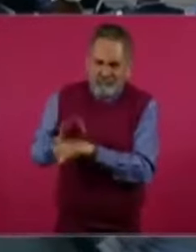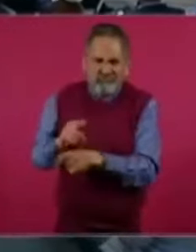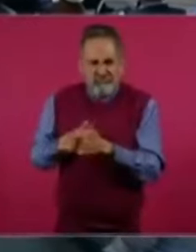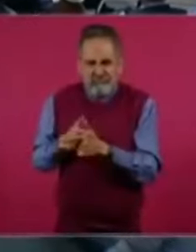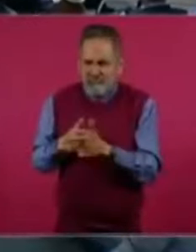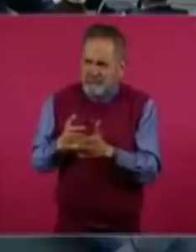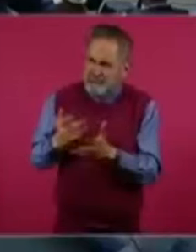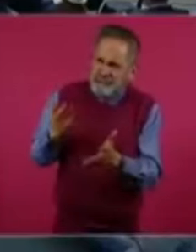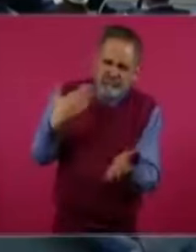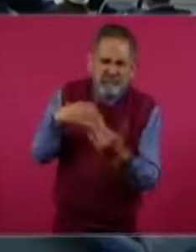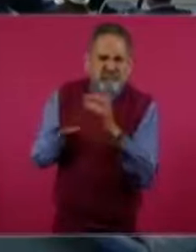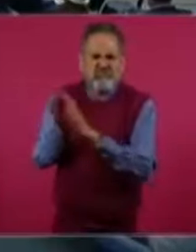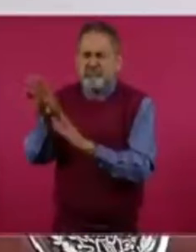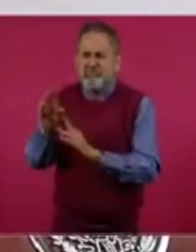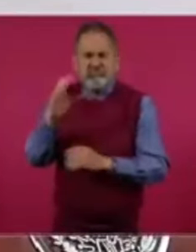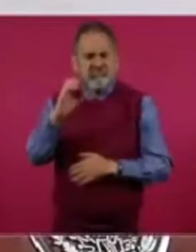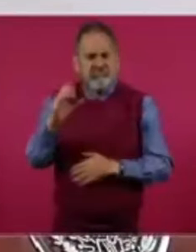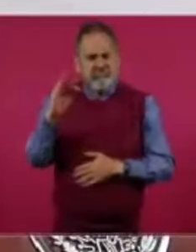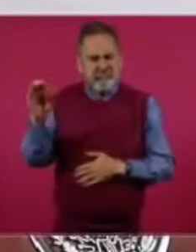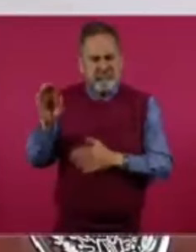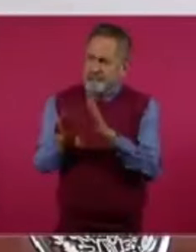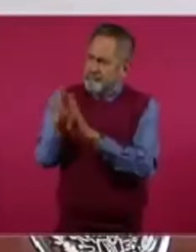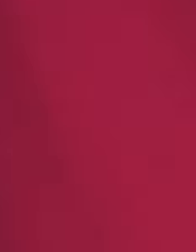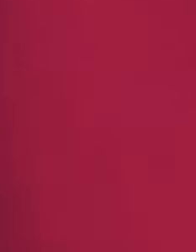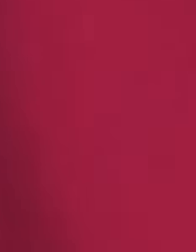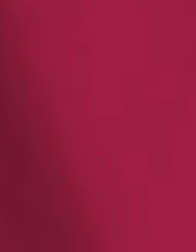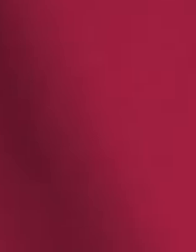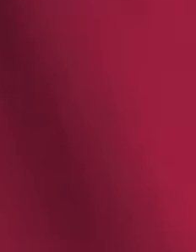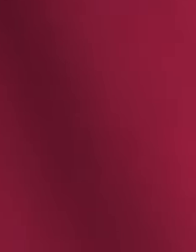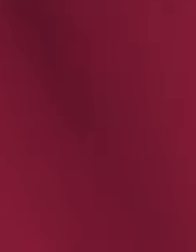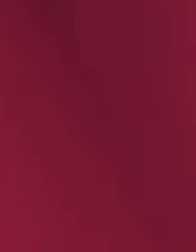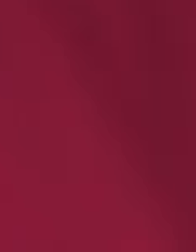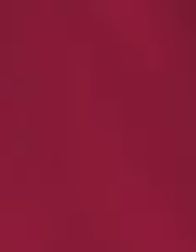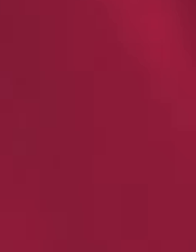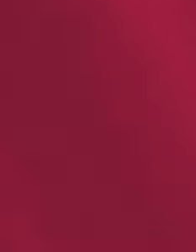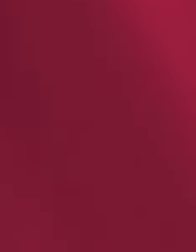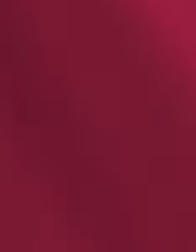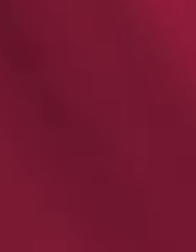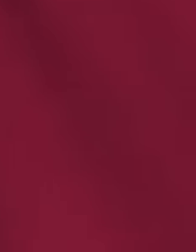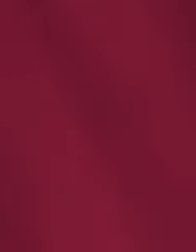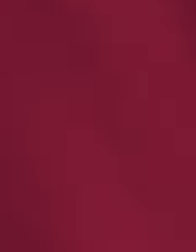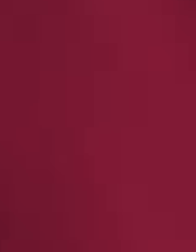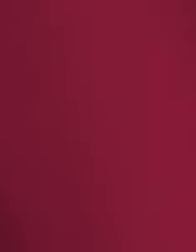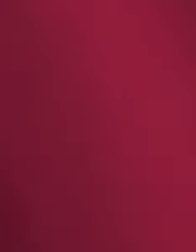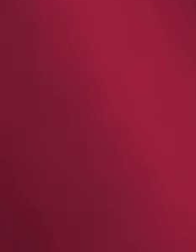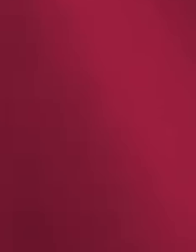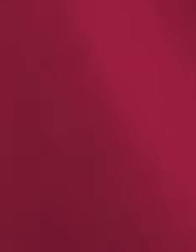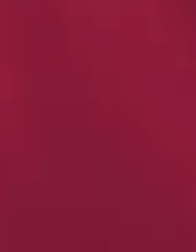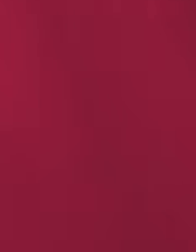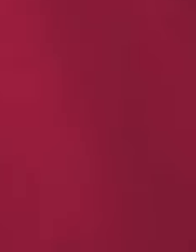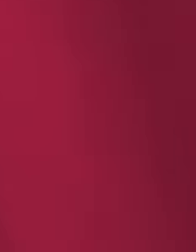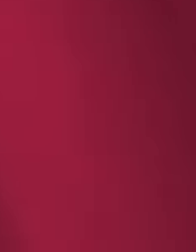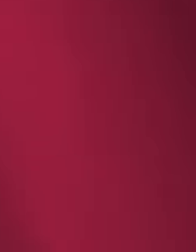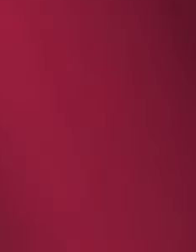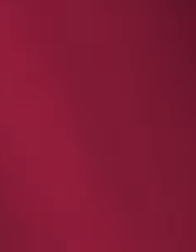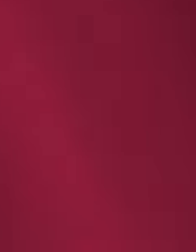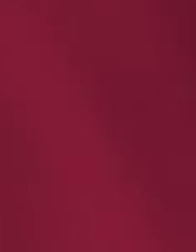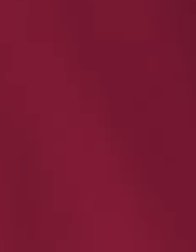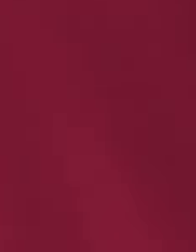sacamos adelante ya la Comisión Federal de Electricidad. Gobierno de México.